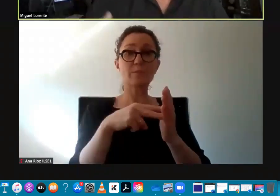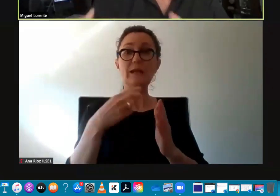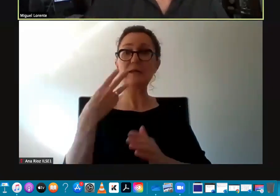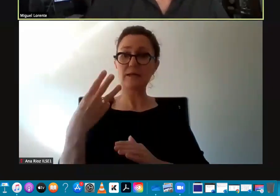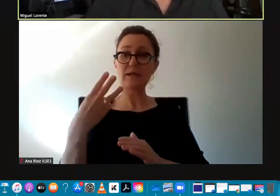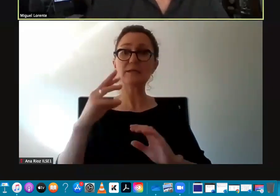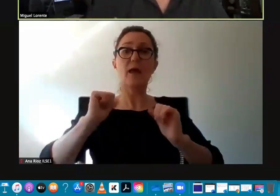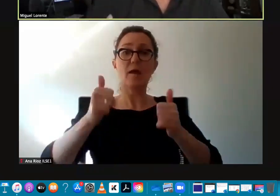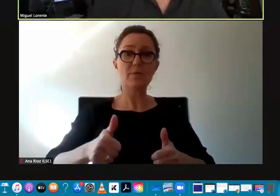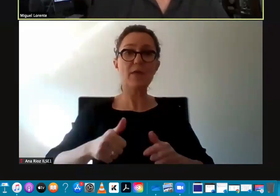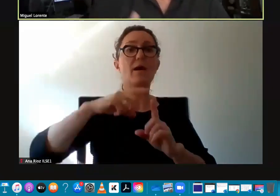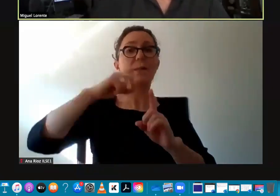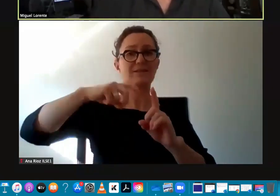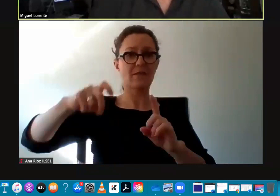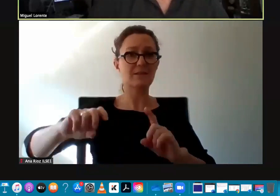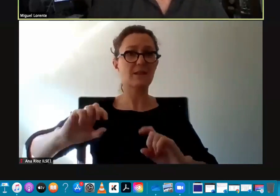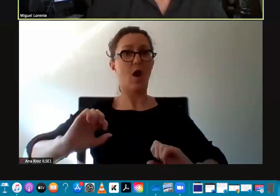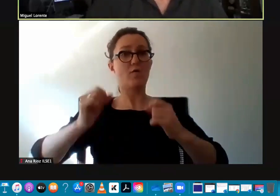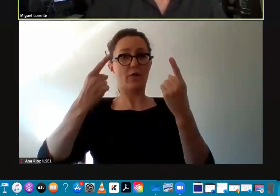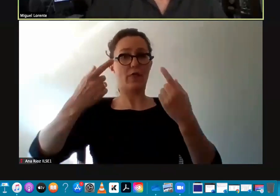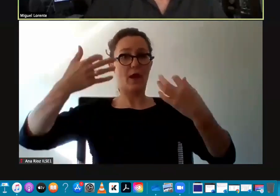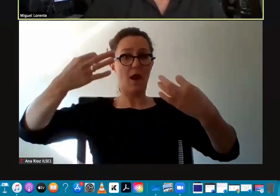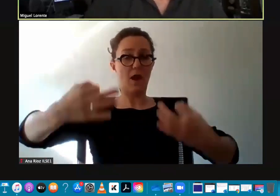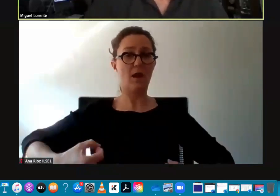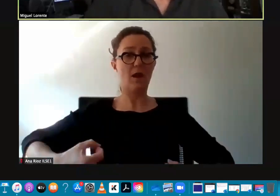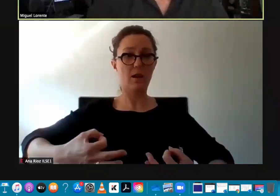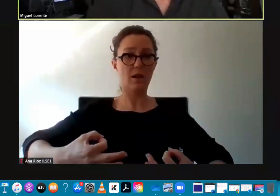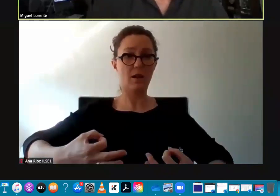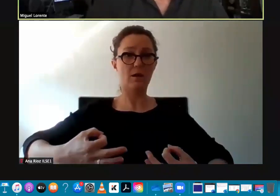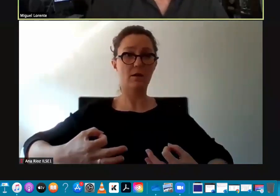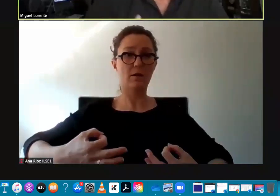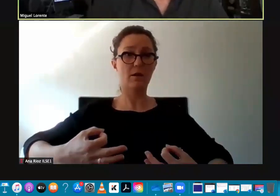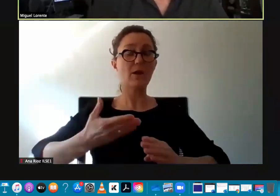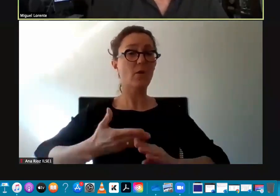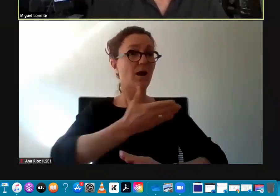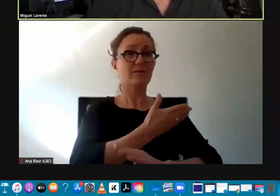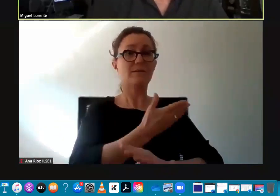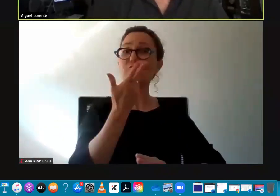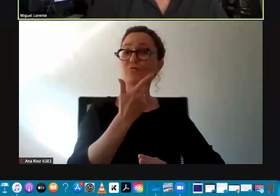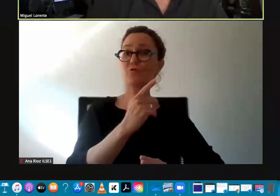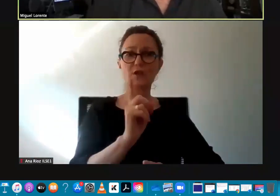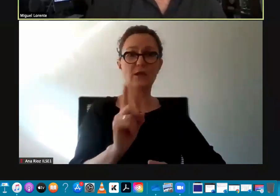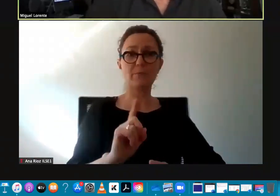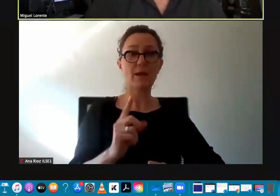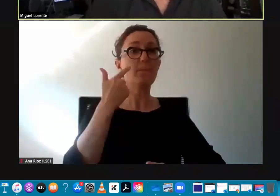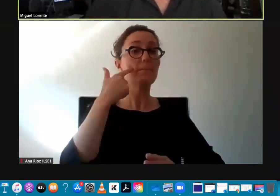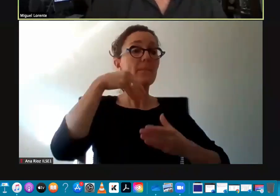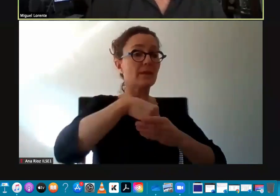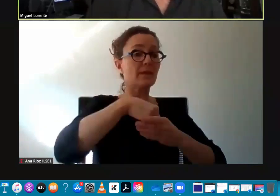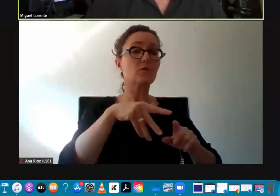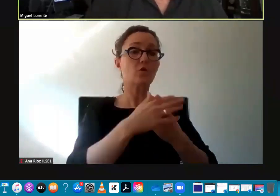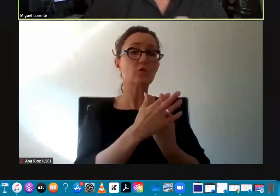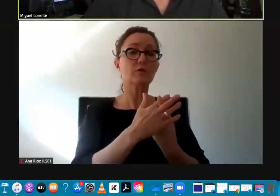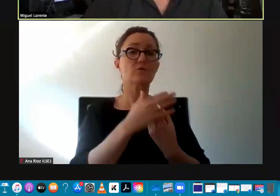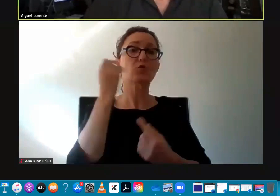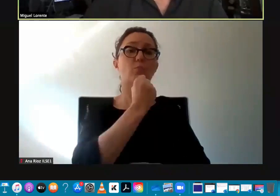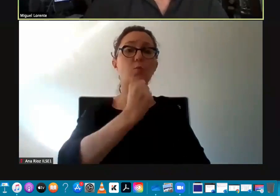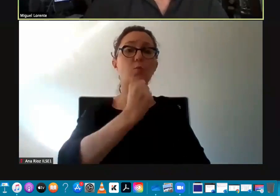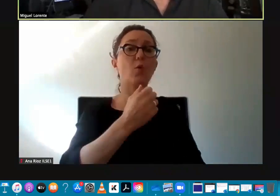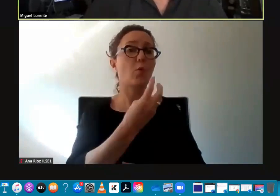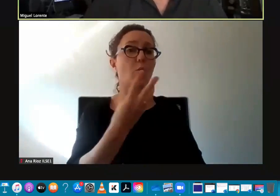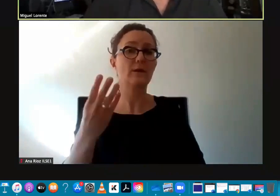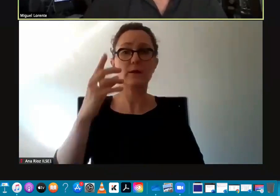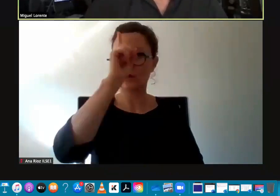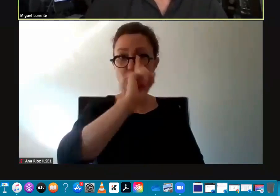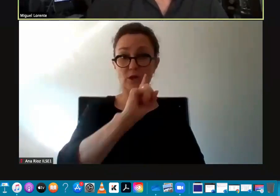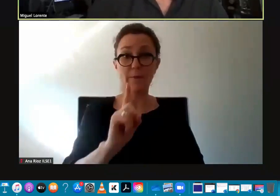oficial segura para poder conocer cuántas mujeres eran asesinadas en la relación de pareja, pues desde el